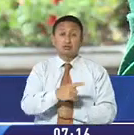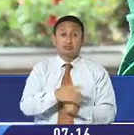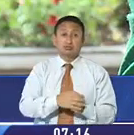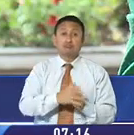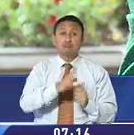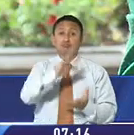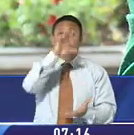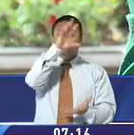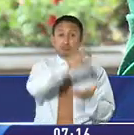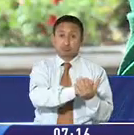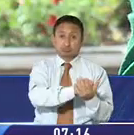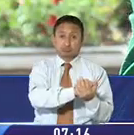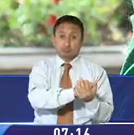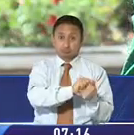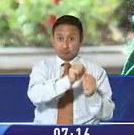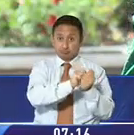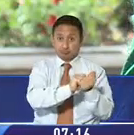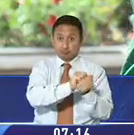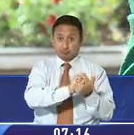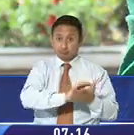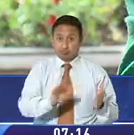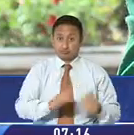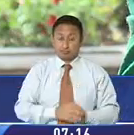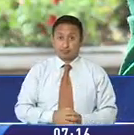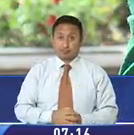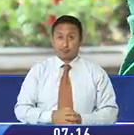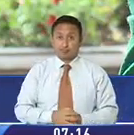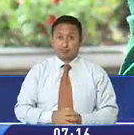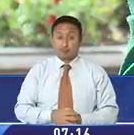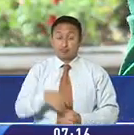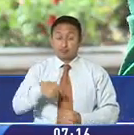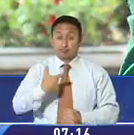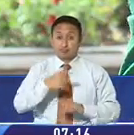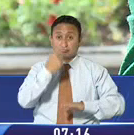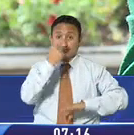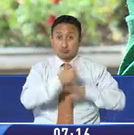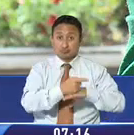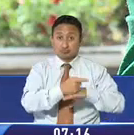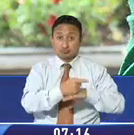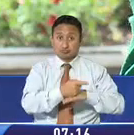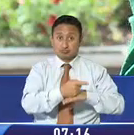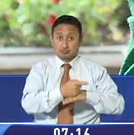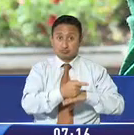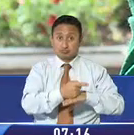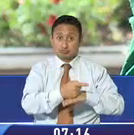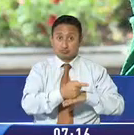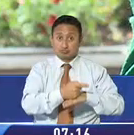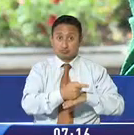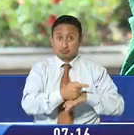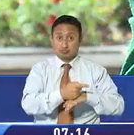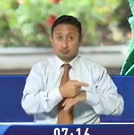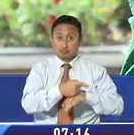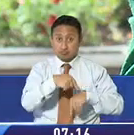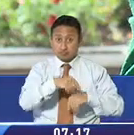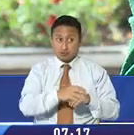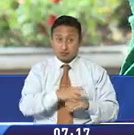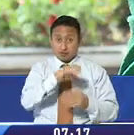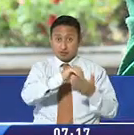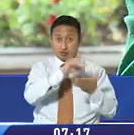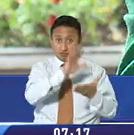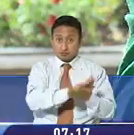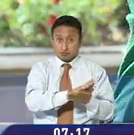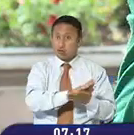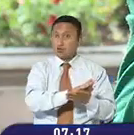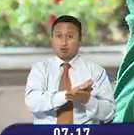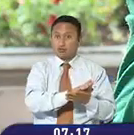destrucción de la maquinaria. Esta disposición tampoco ha sido aplicada. En esta